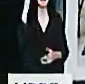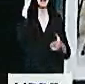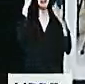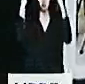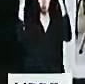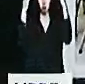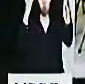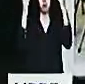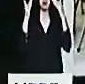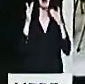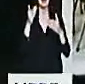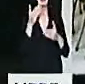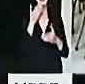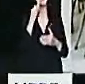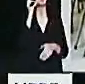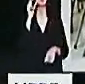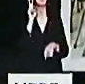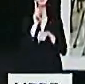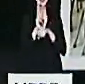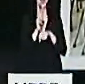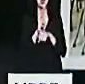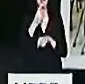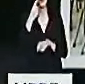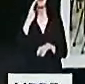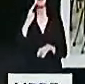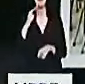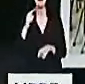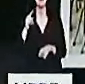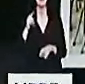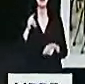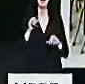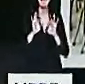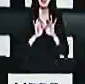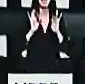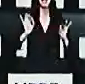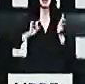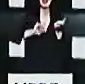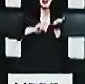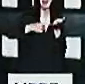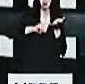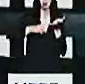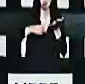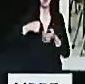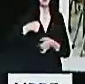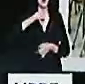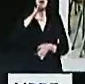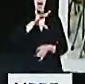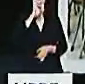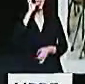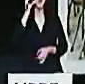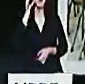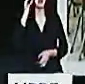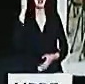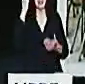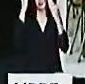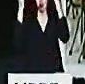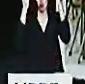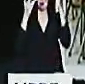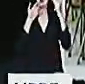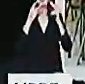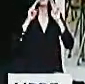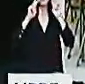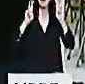psicóloga, Aileen, Virginia, que es profesora, y Patricio, que es un especialista digital. Yo voy a elegir a la psicóloga porque los temas de